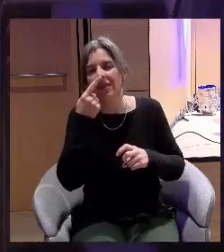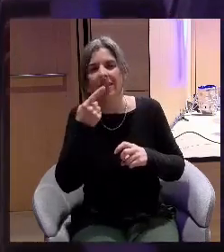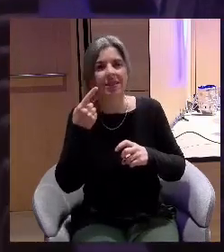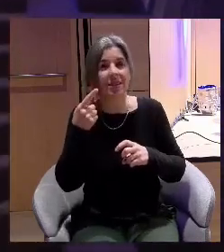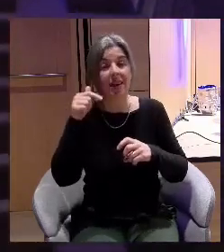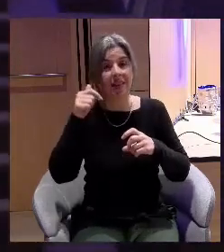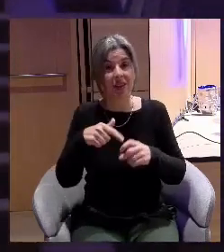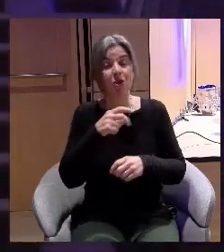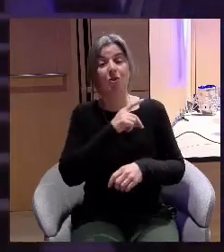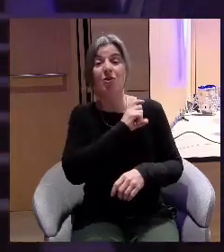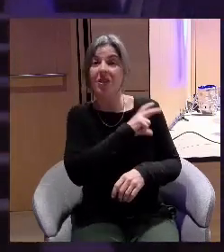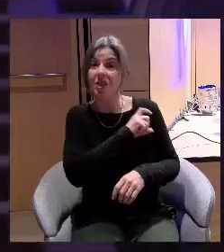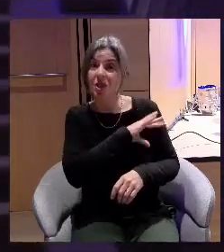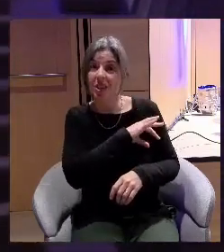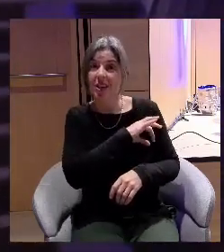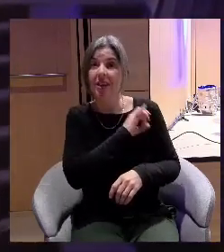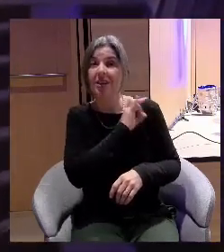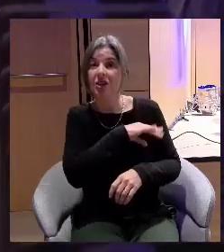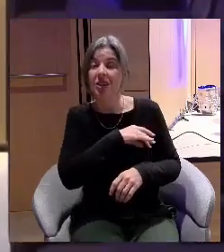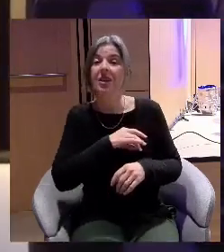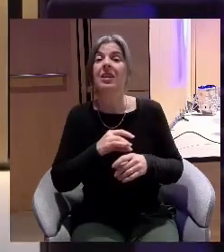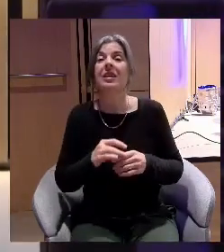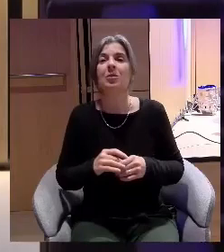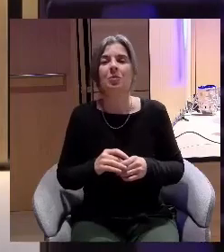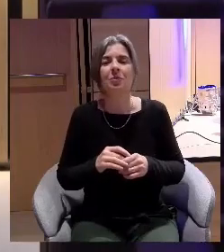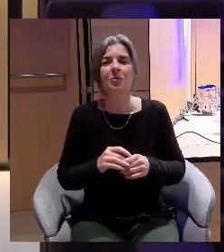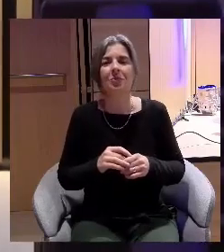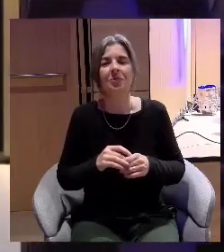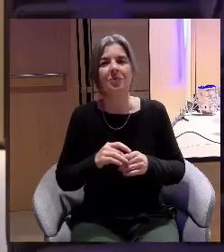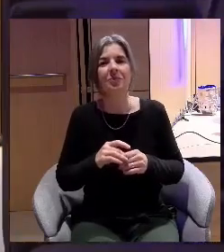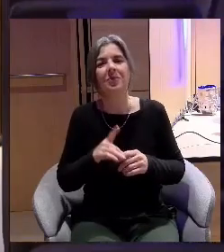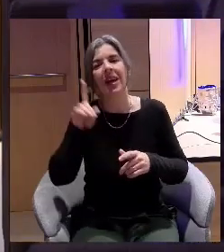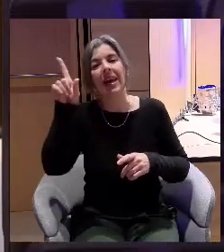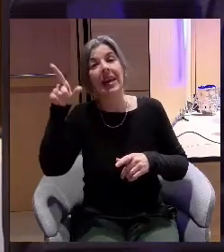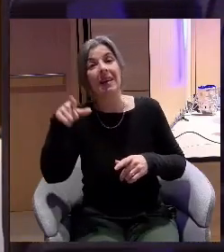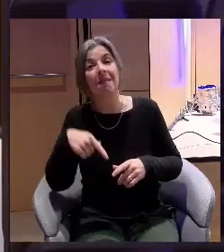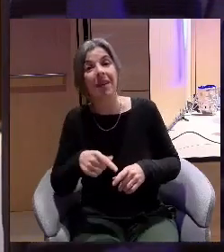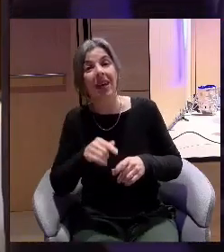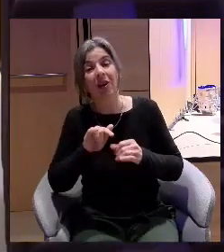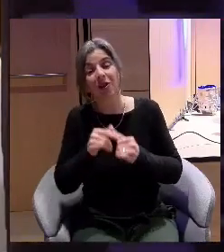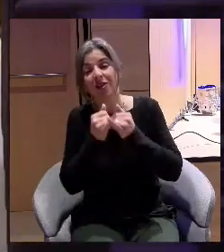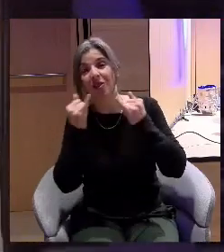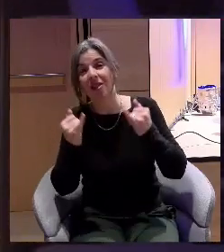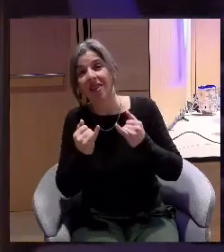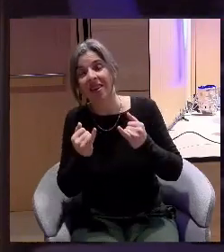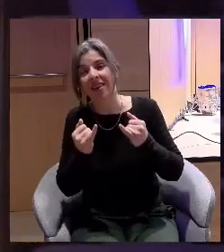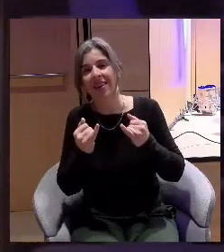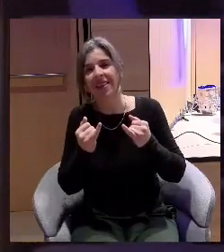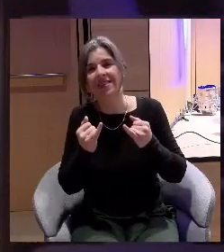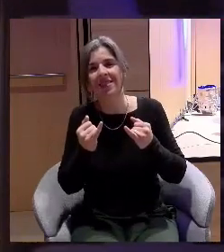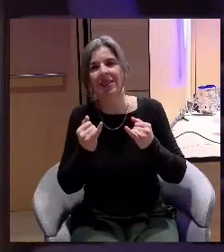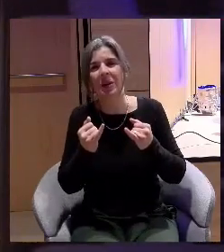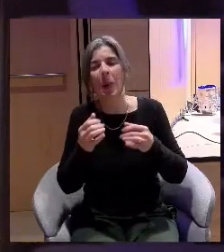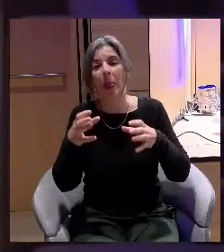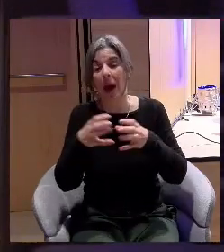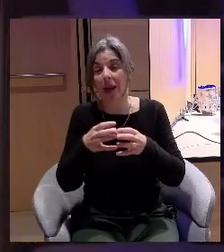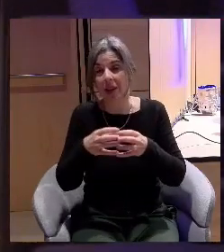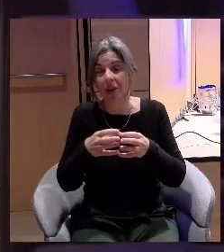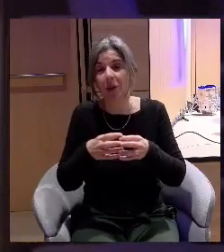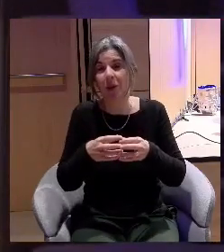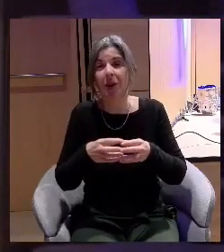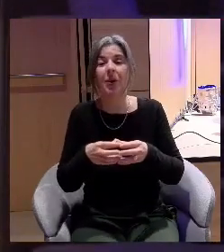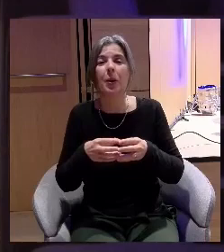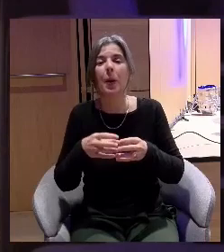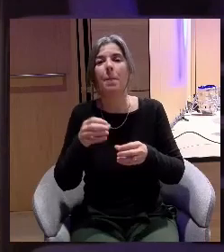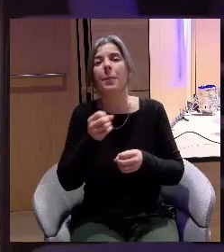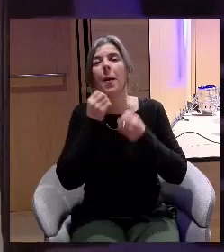Chile, vengo a la jornada de la TAN de estos días. Quise ingresar a esta justamente porque me